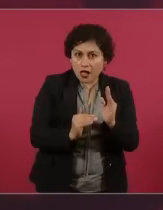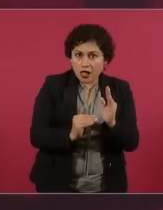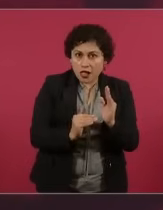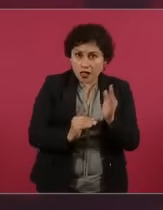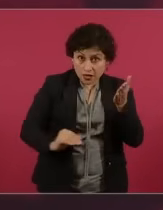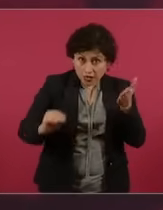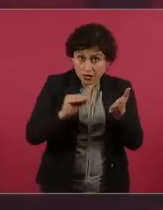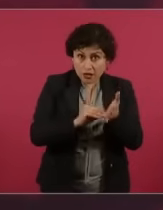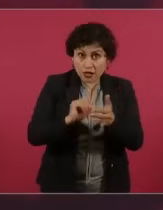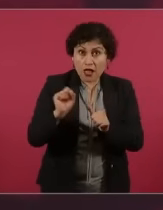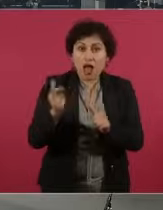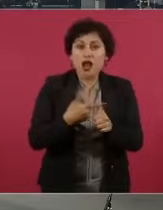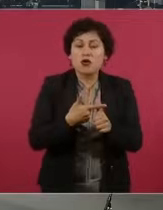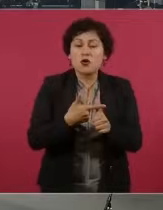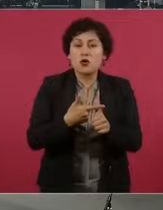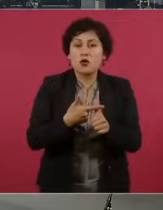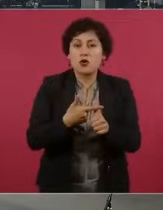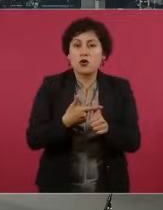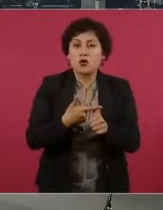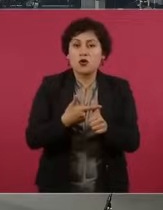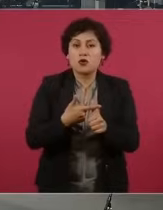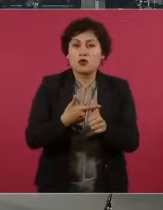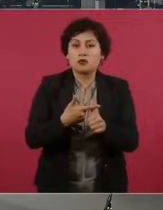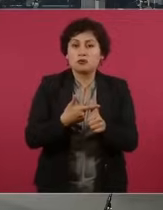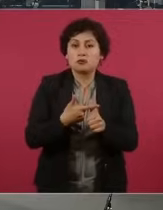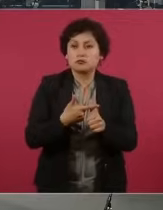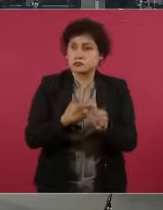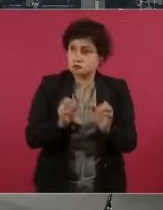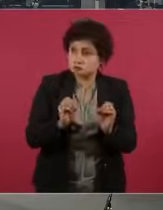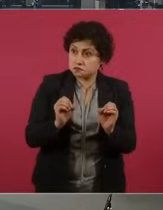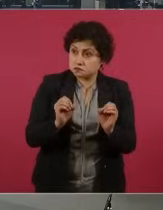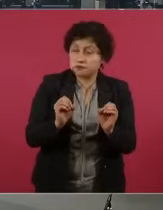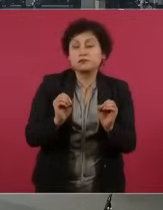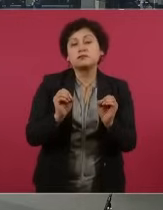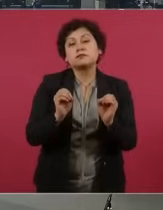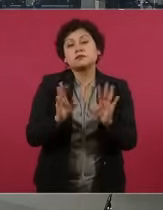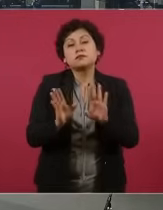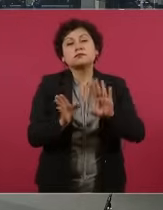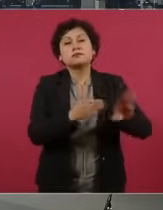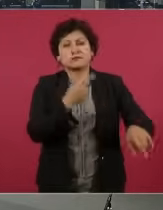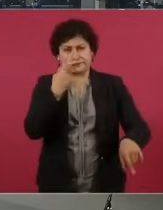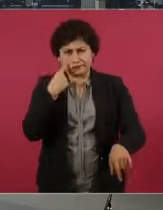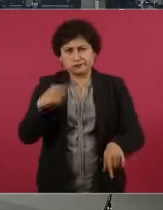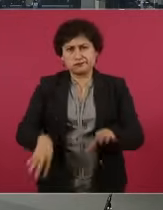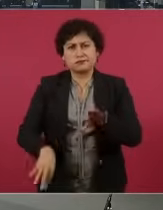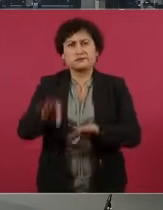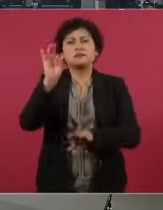A ver, ¿por qué no pones la gráfica del INEGI?